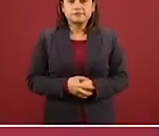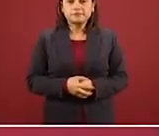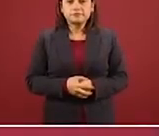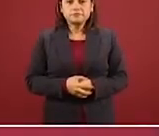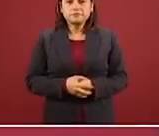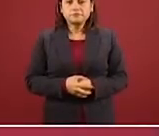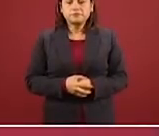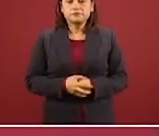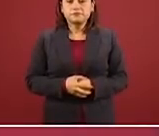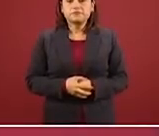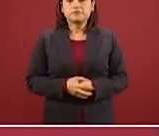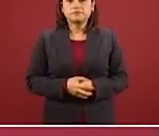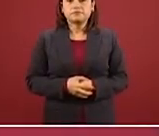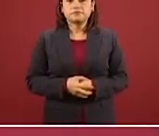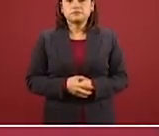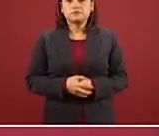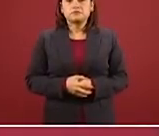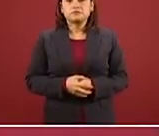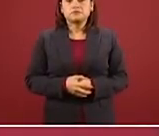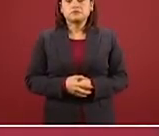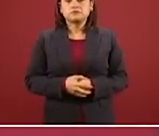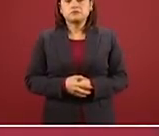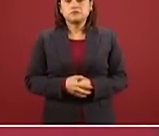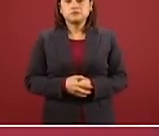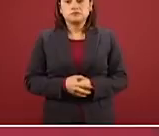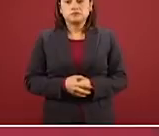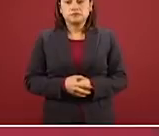pérdida de sus